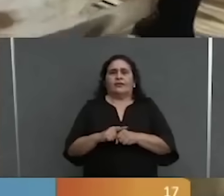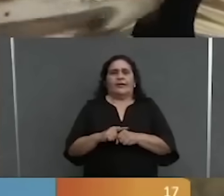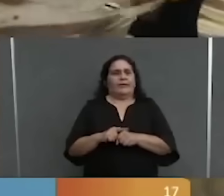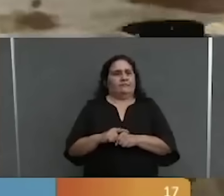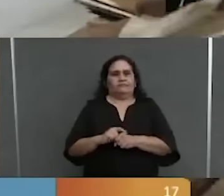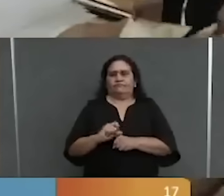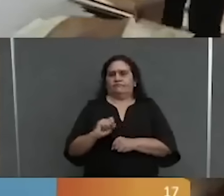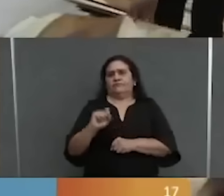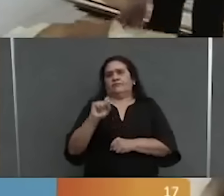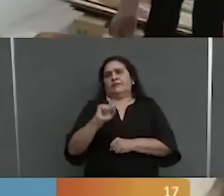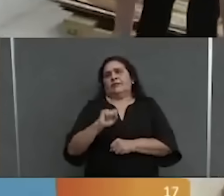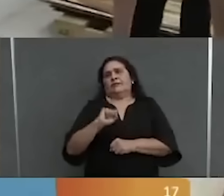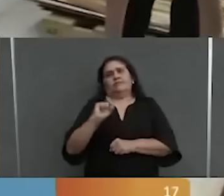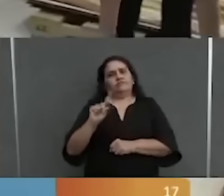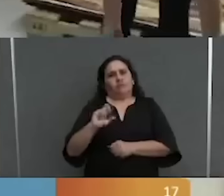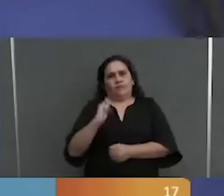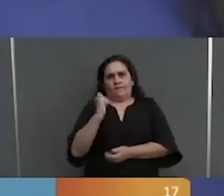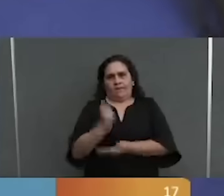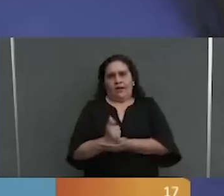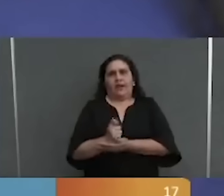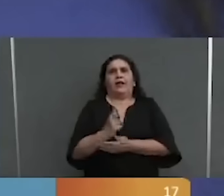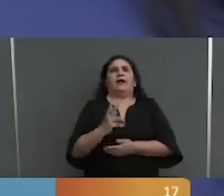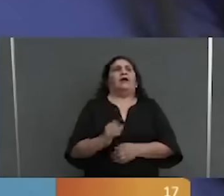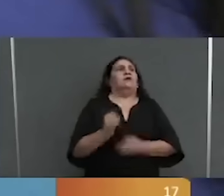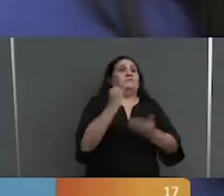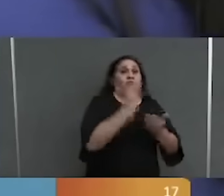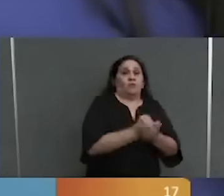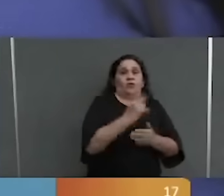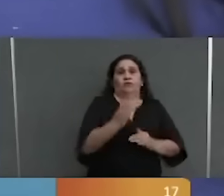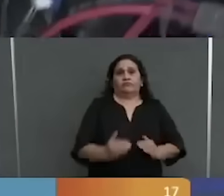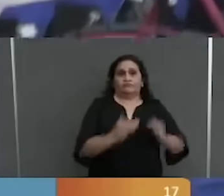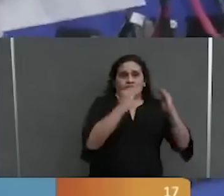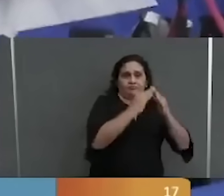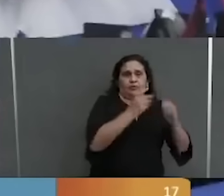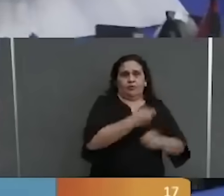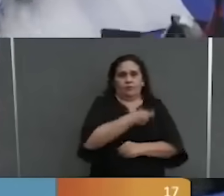por servicios de registro público, catastro, desarrollo sustentable,